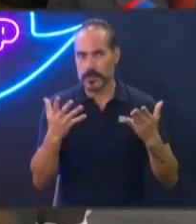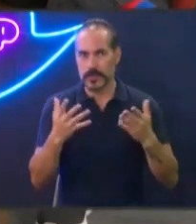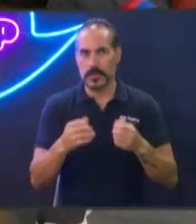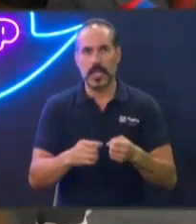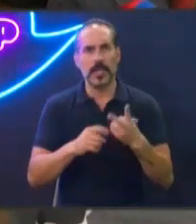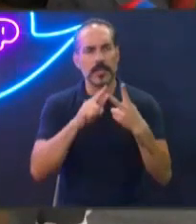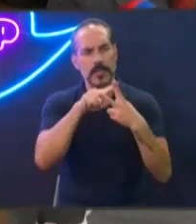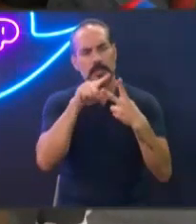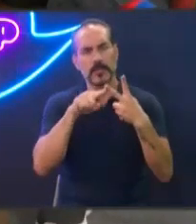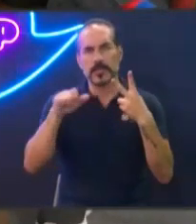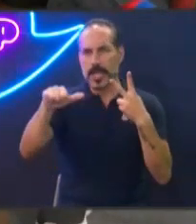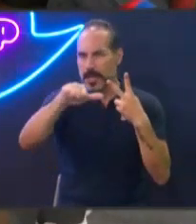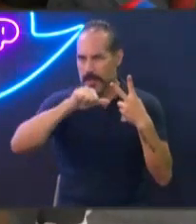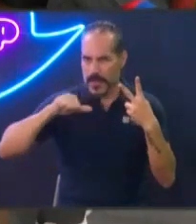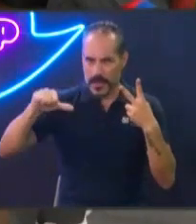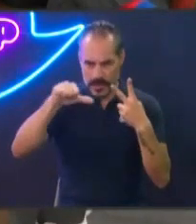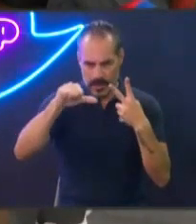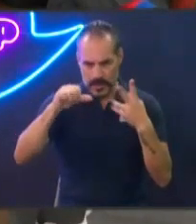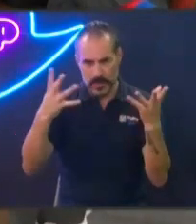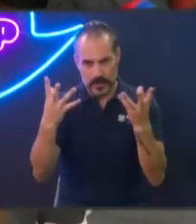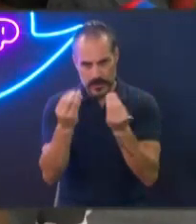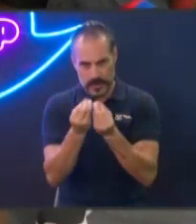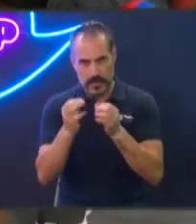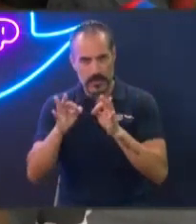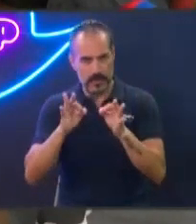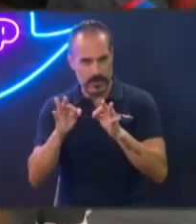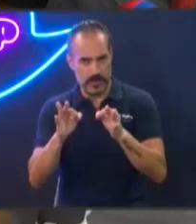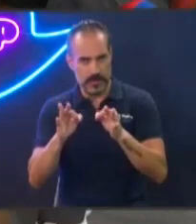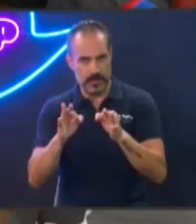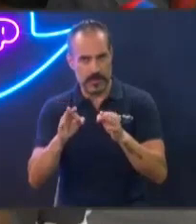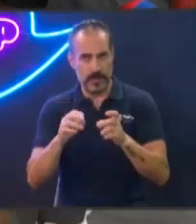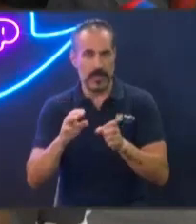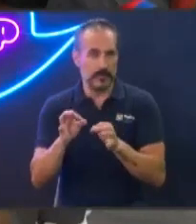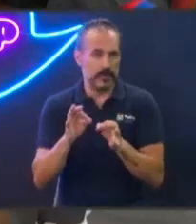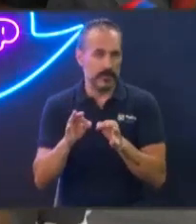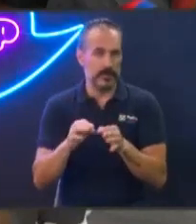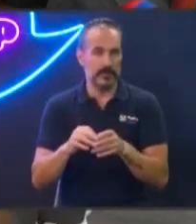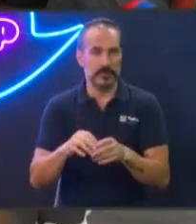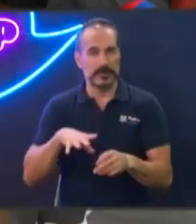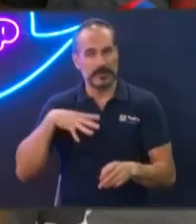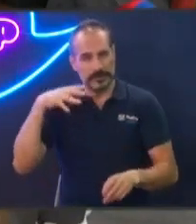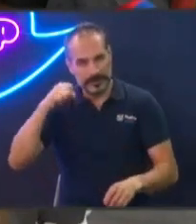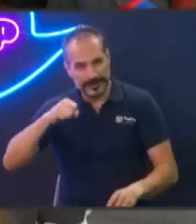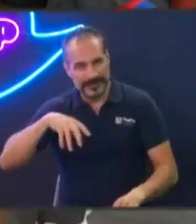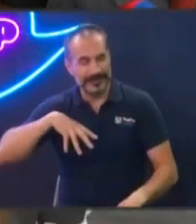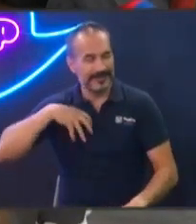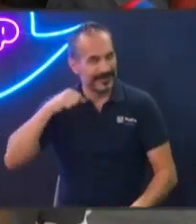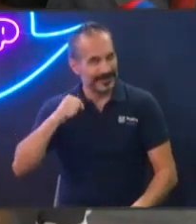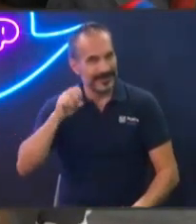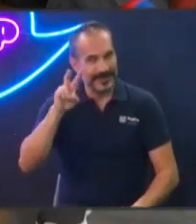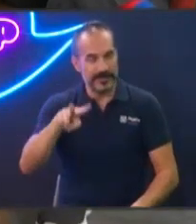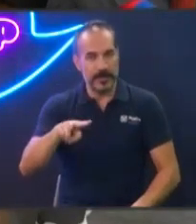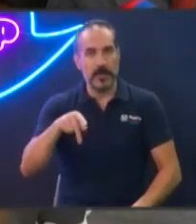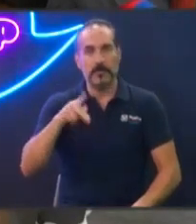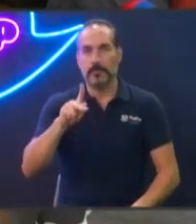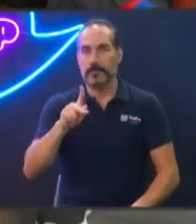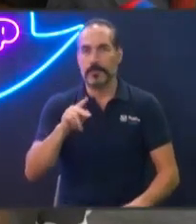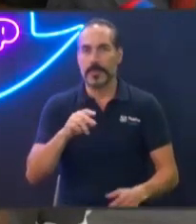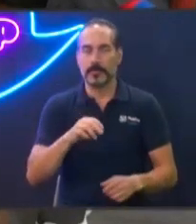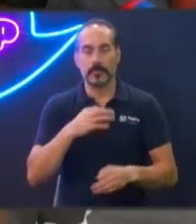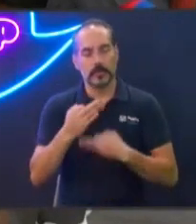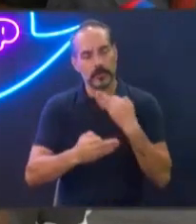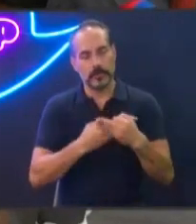están trabajando como en conjunto para poder es una chamba bien fuerte toda la que hay atrás pero en general todos los